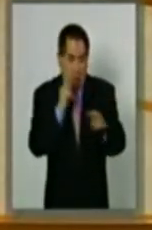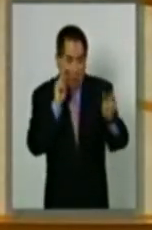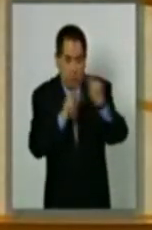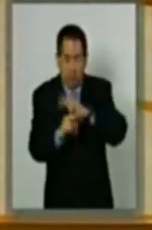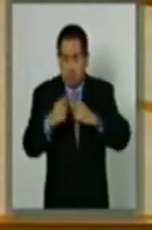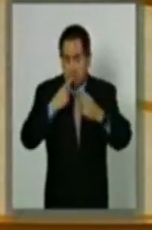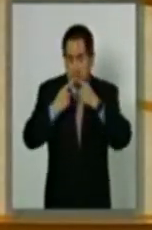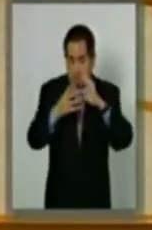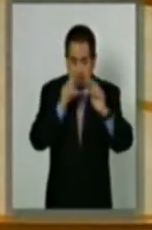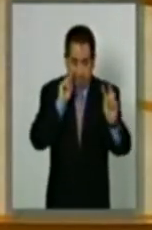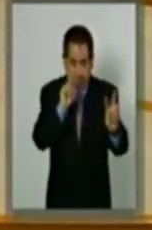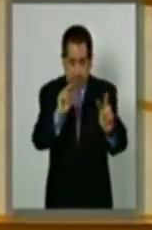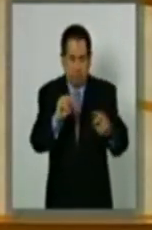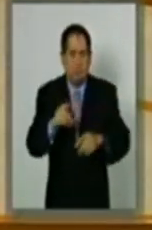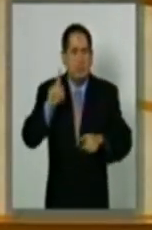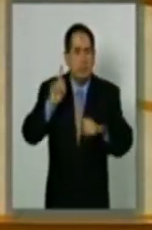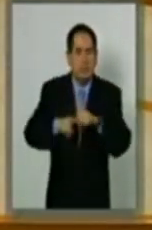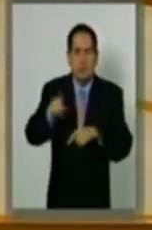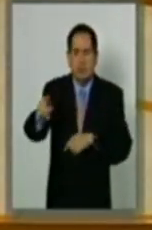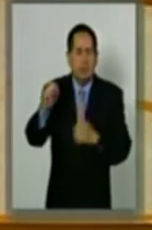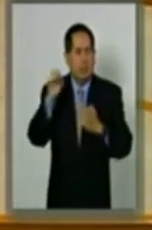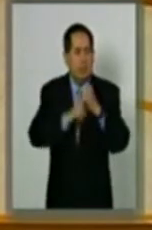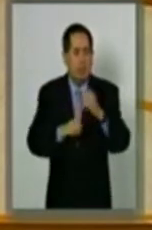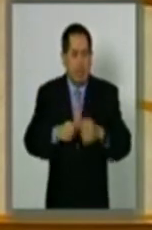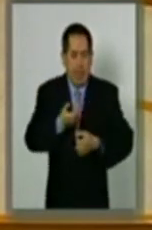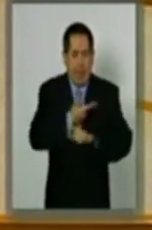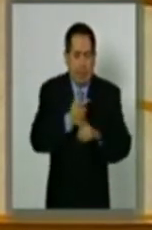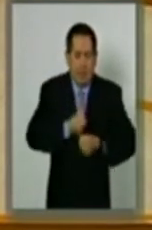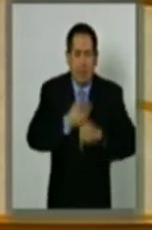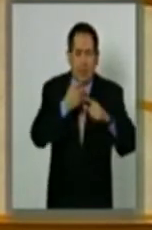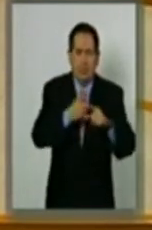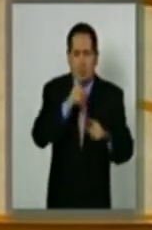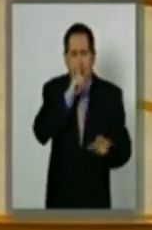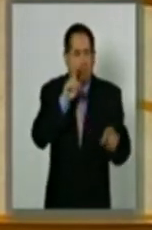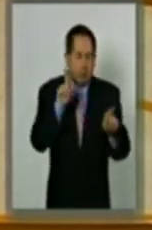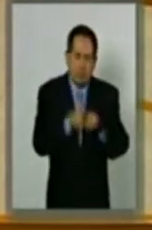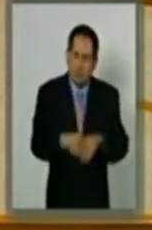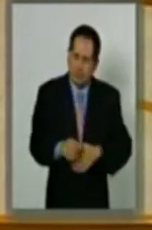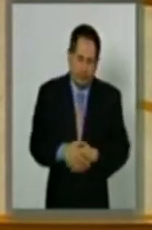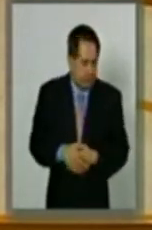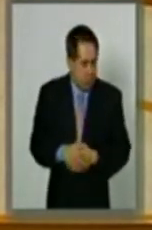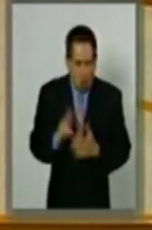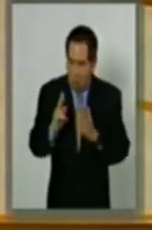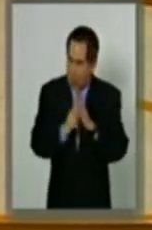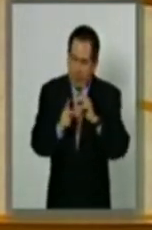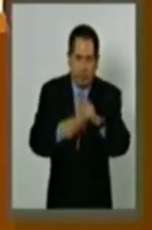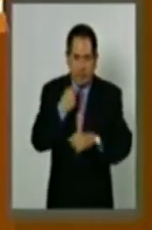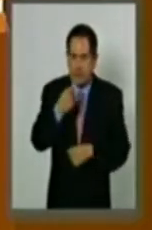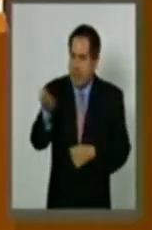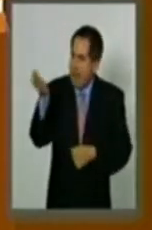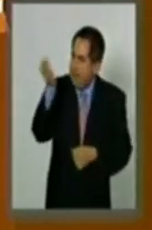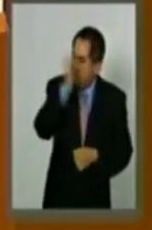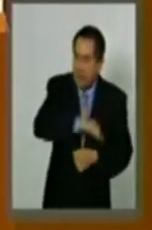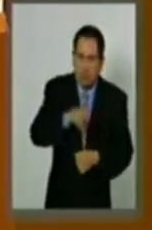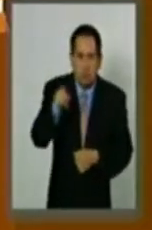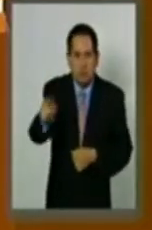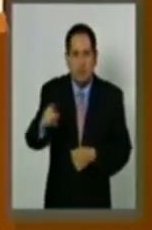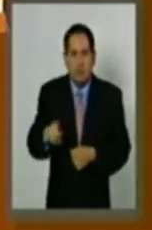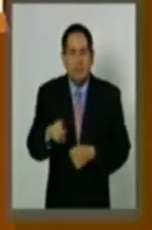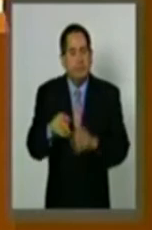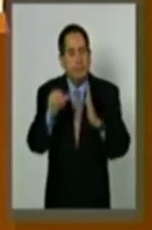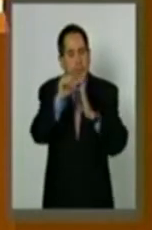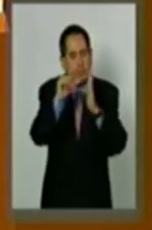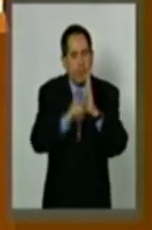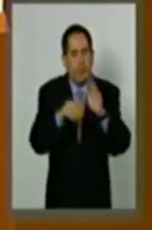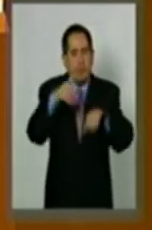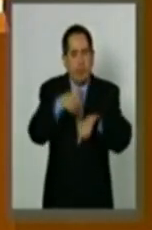este debate, que reprime la libertad de expresión. Y nuevamente les quiero decir que esto es falso, ya que en el